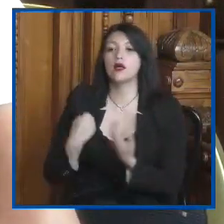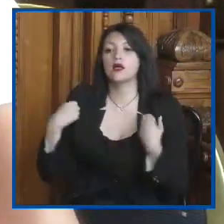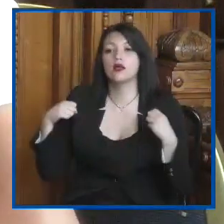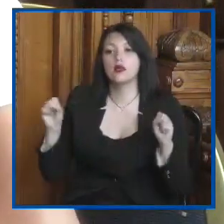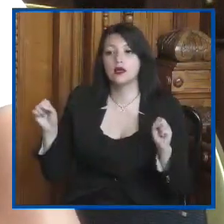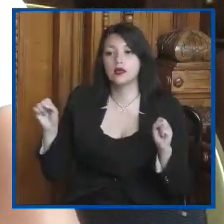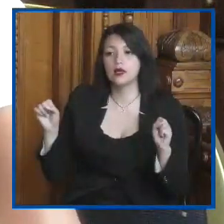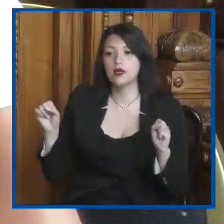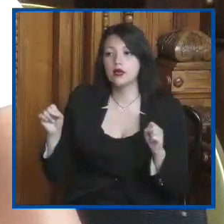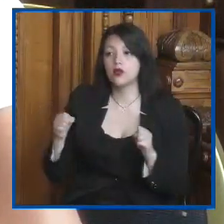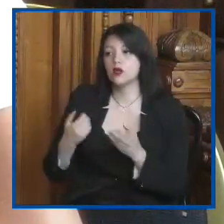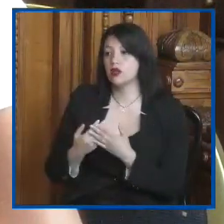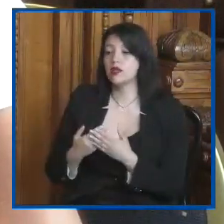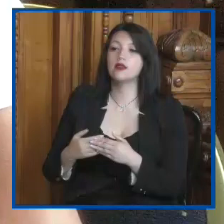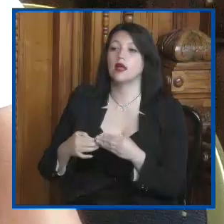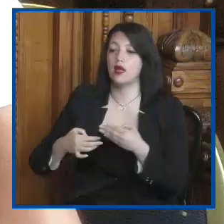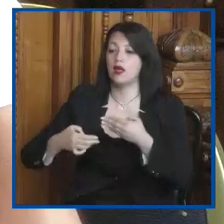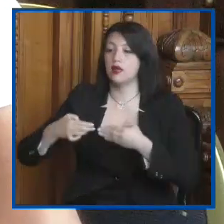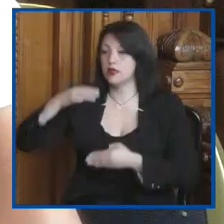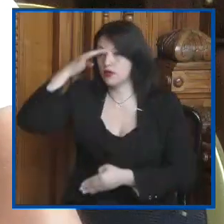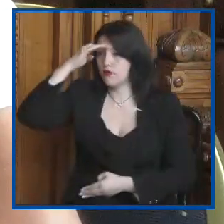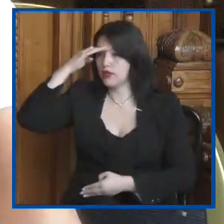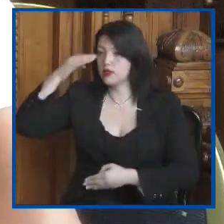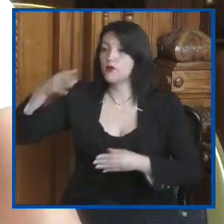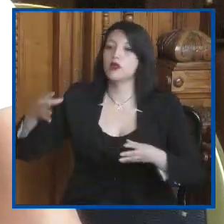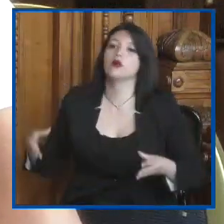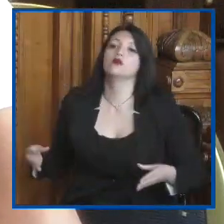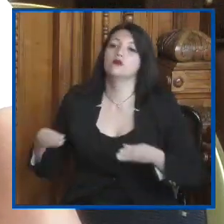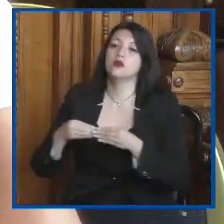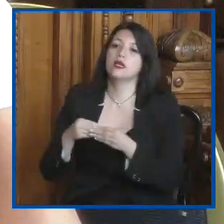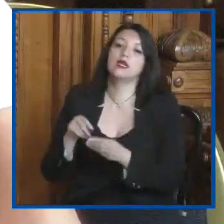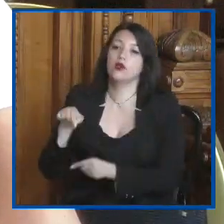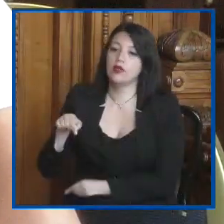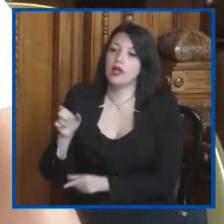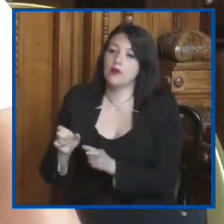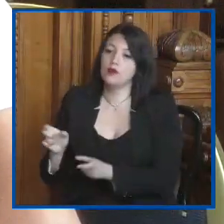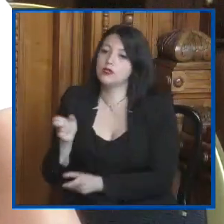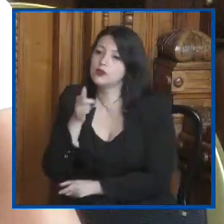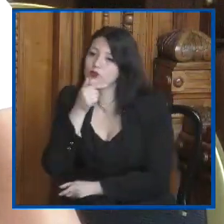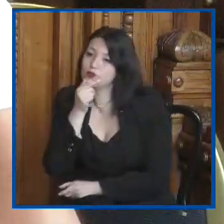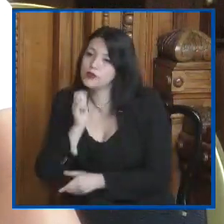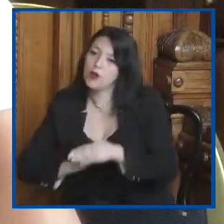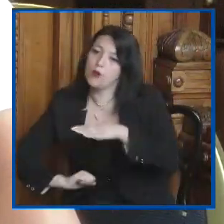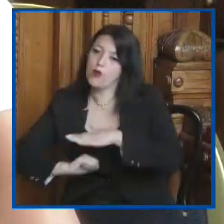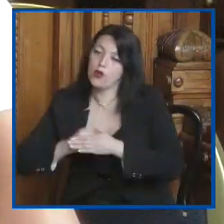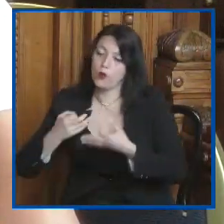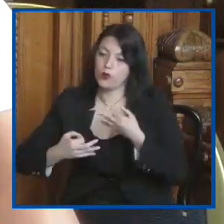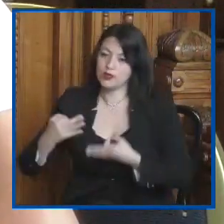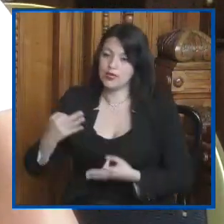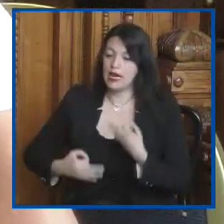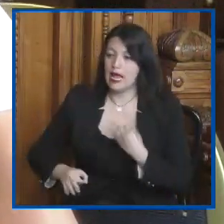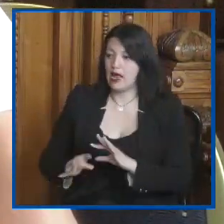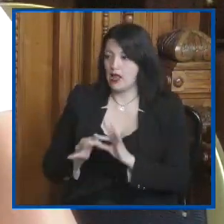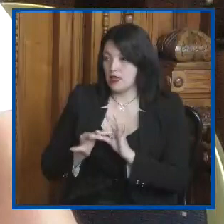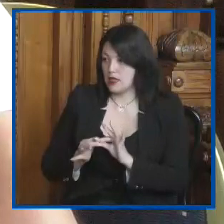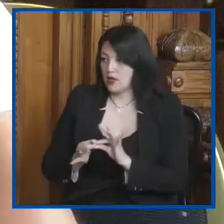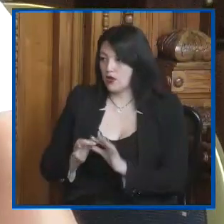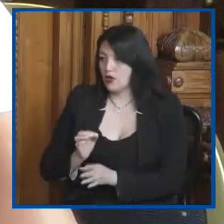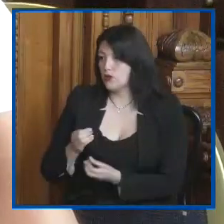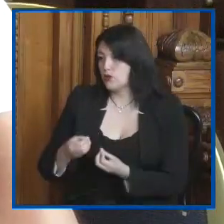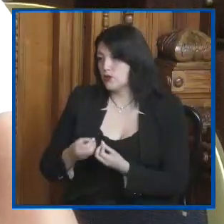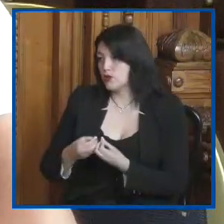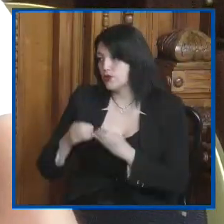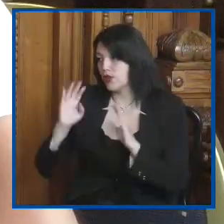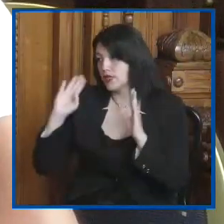con esta desconfianza y con este cuestionamiento que tiene la sociedad del Poder Judicial. Así que les agradezco mucho su atención